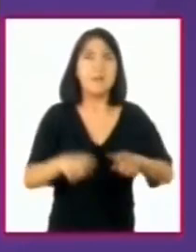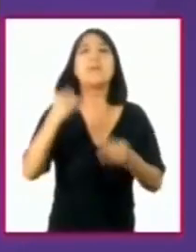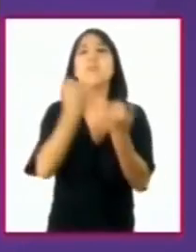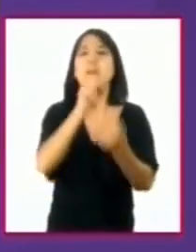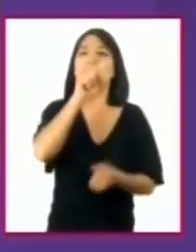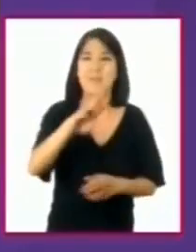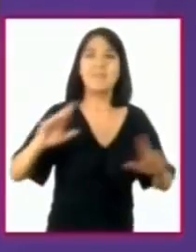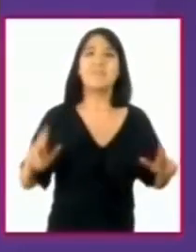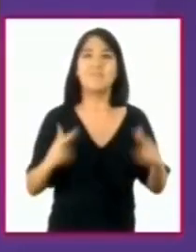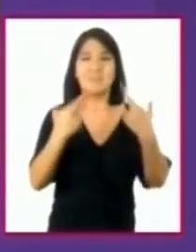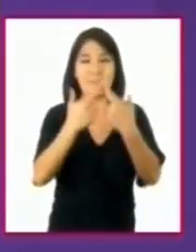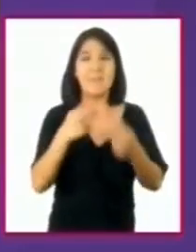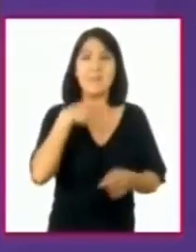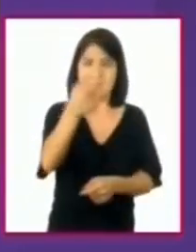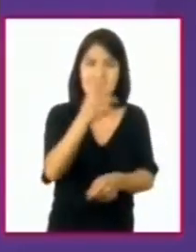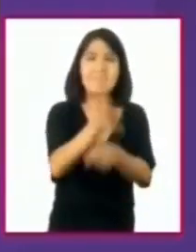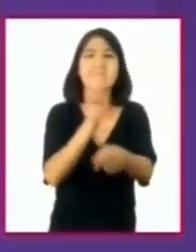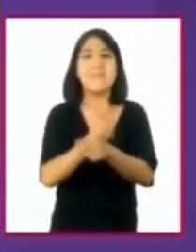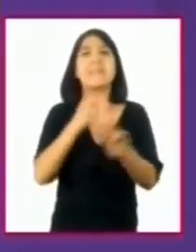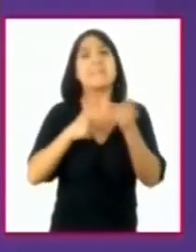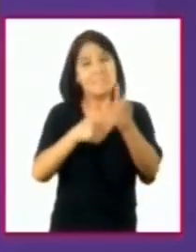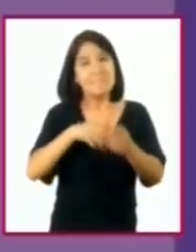invito a investigar más del tema.